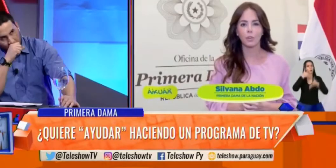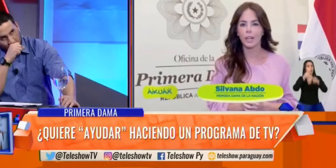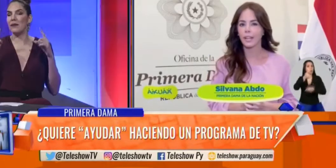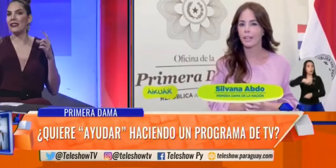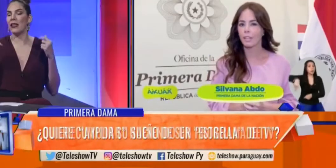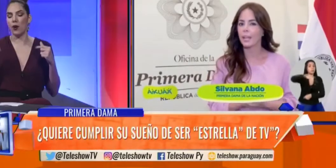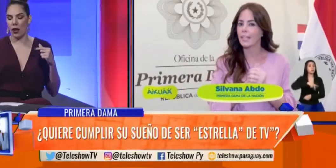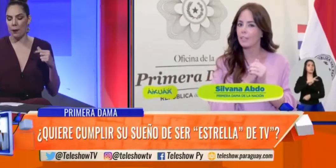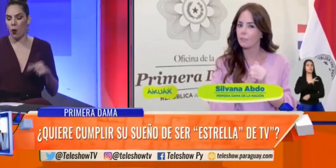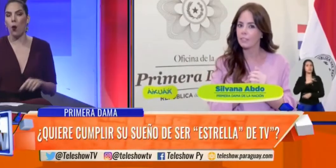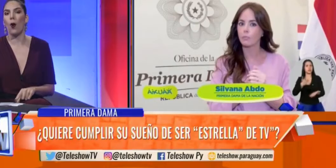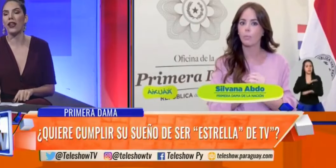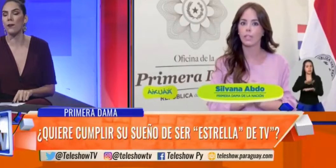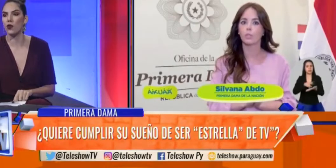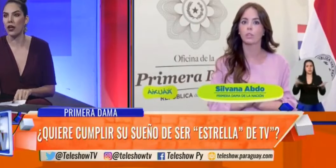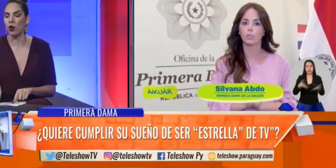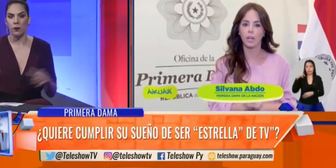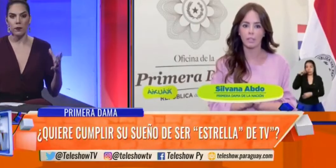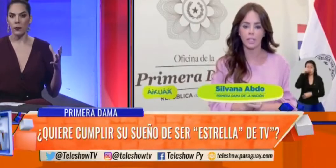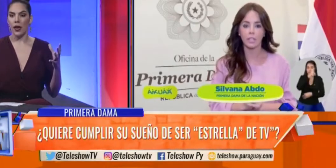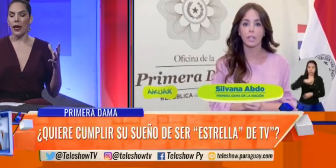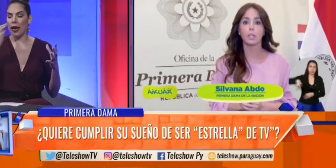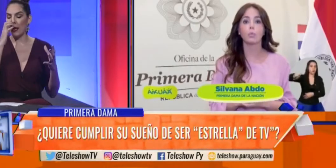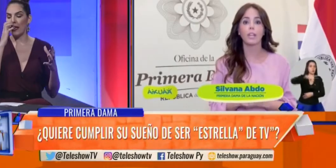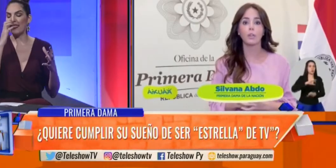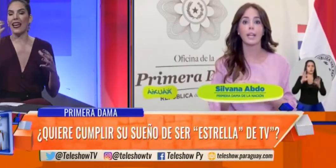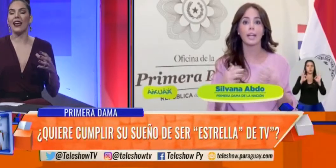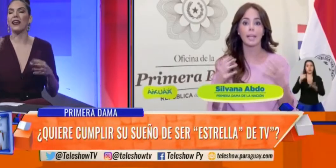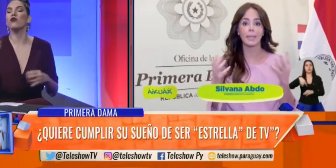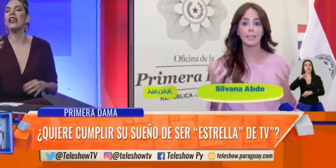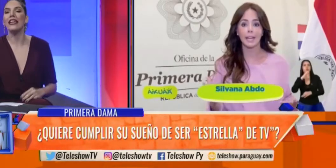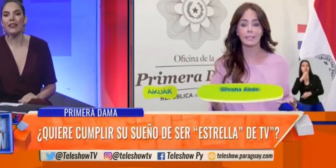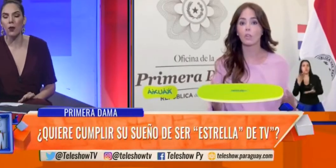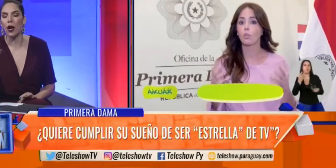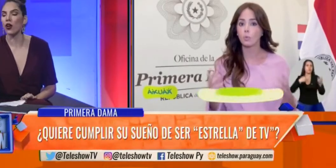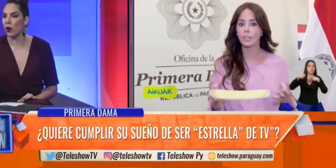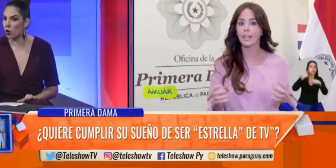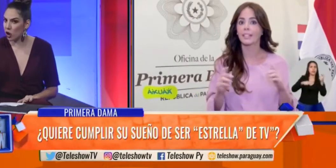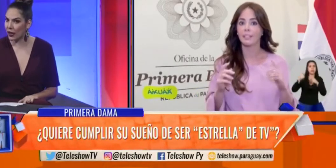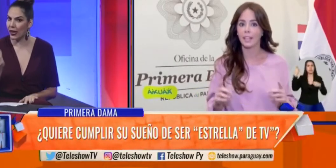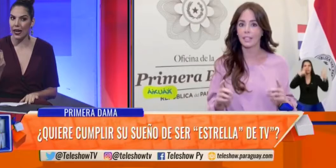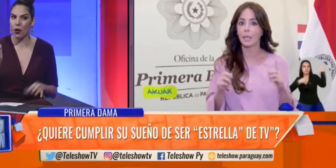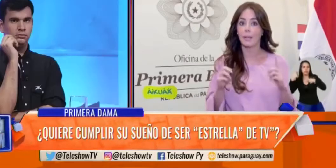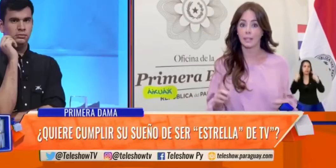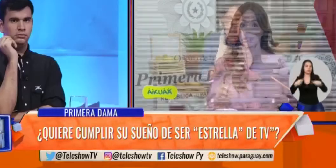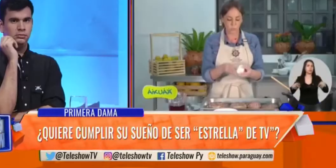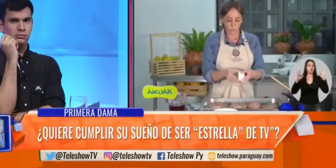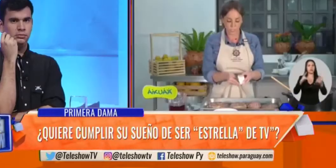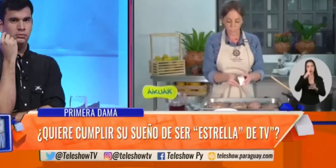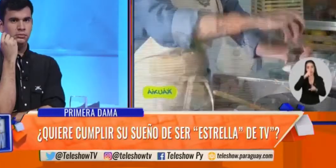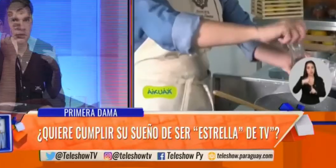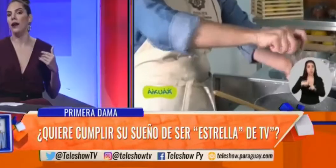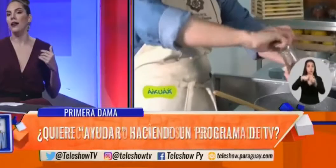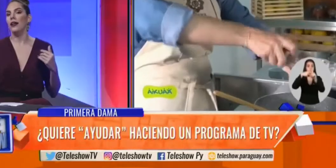hay que analizar también si este programa o este proyecto ya se reutilizan nomás los recursos que tiene el gobierno y no hay